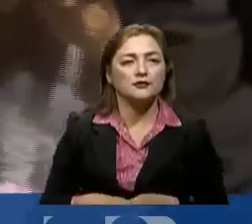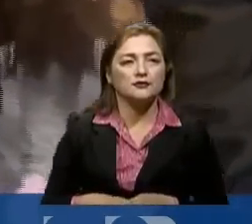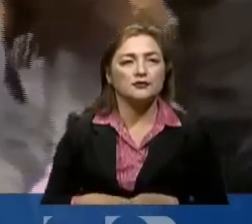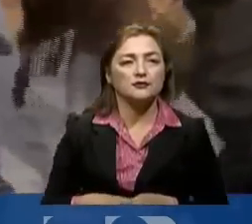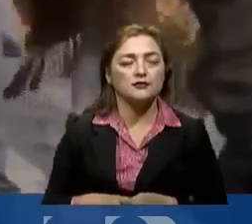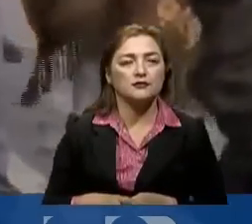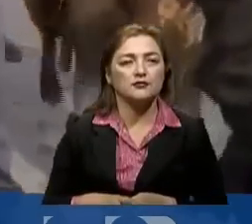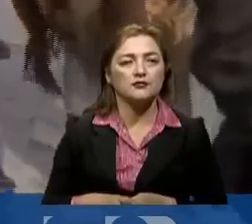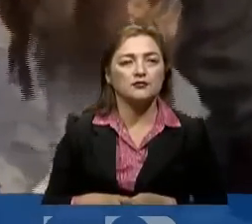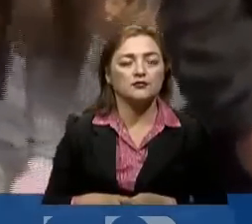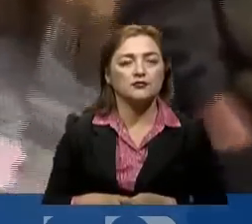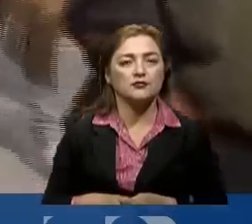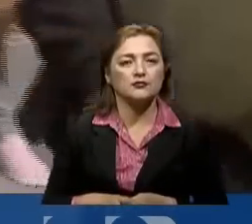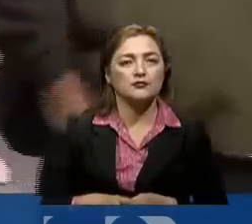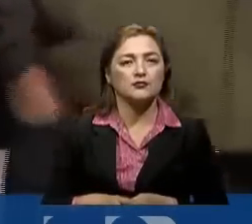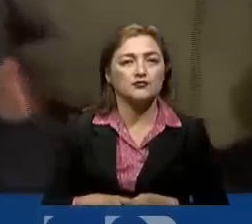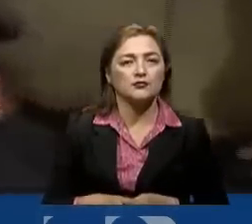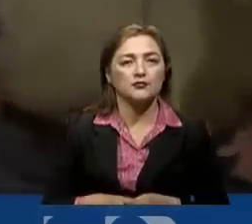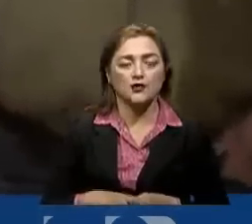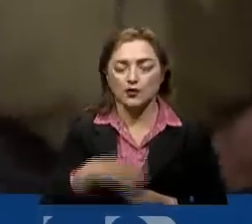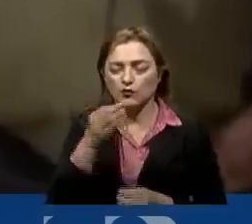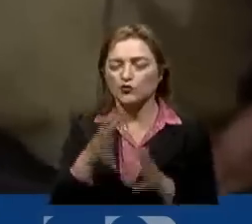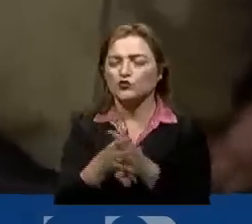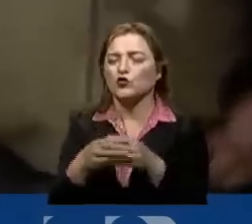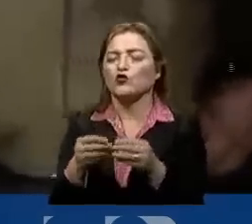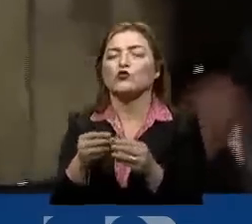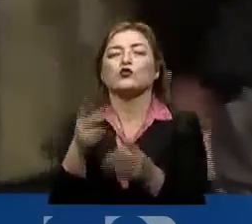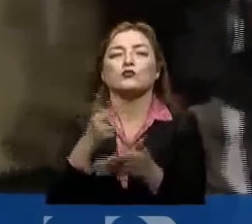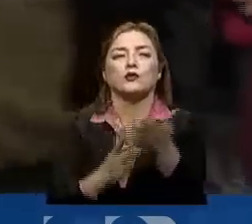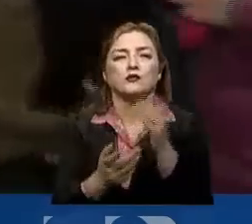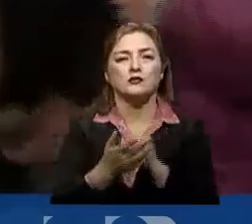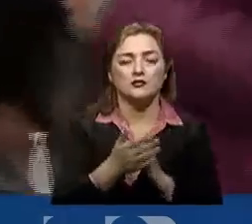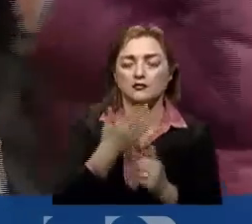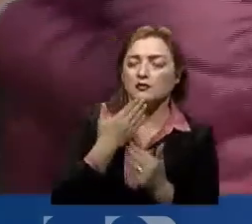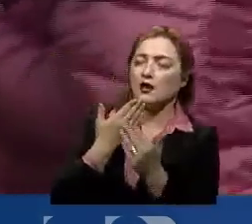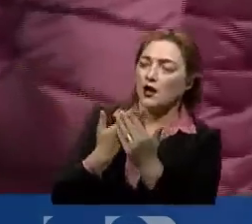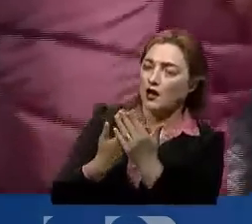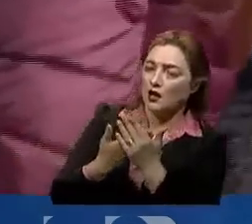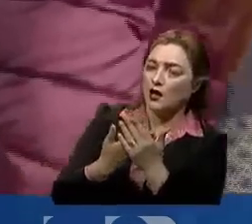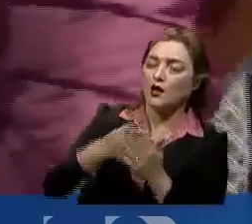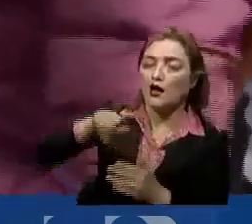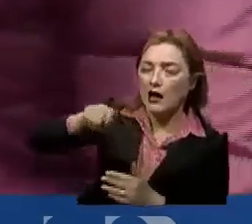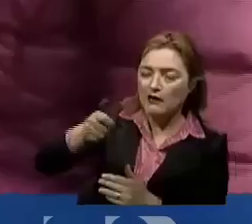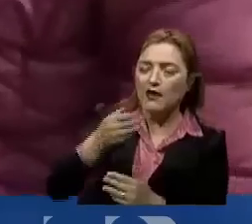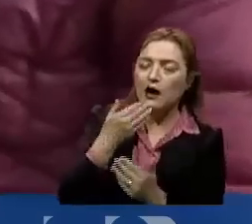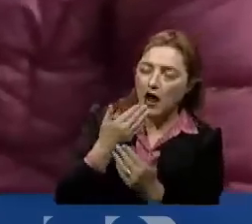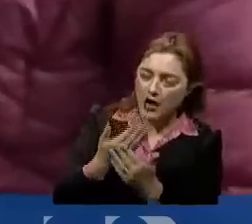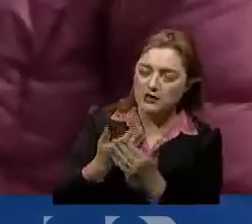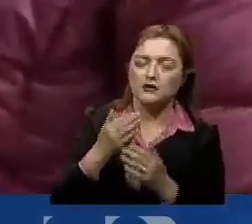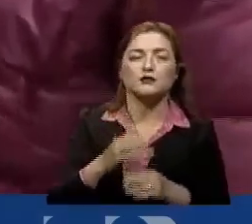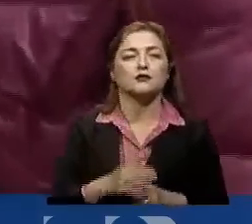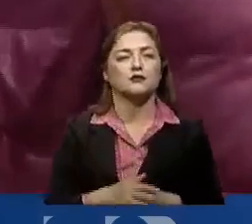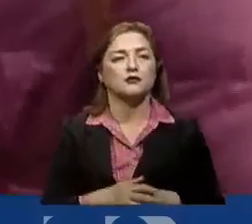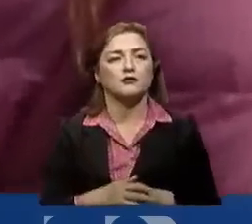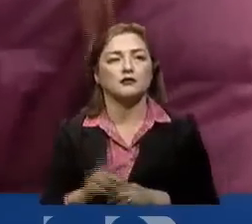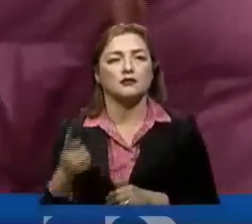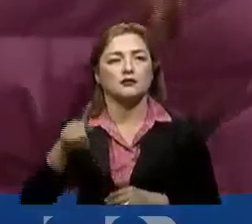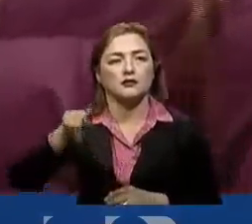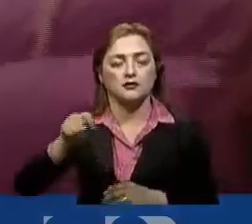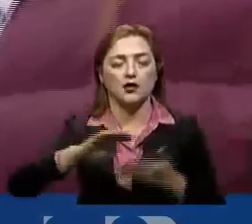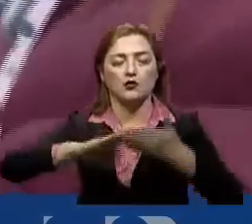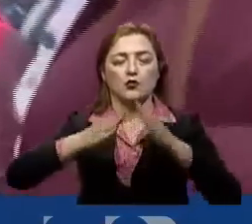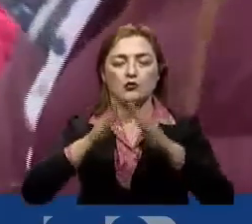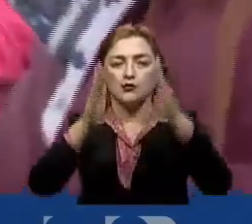solución, pasan sin agua. Muy buenos días. Primeramente, pues agradeciéndole aquí al canal de televisión, el único canal que nos